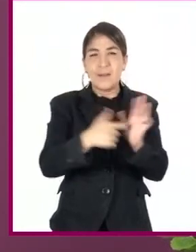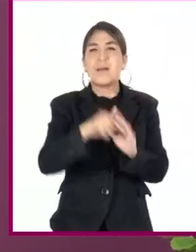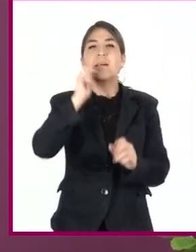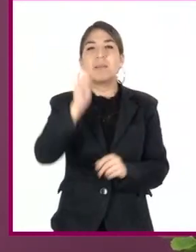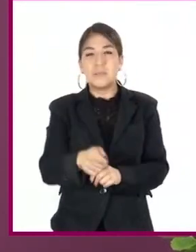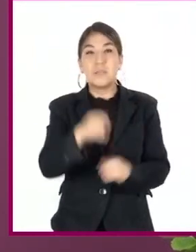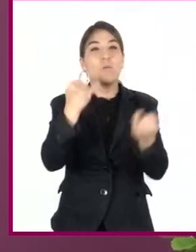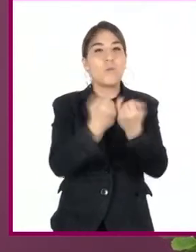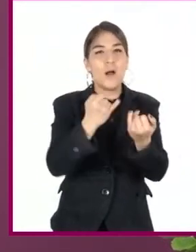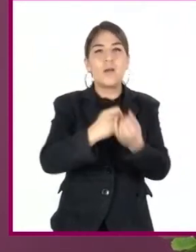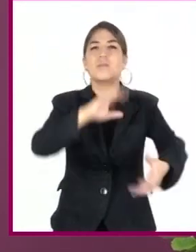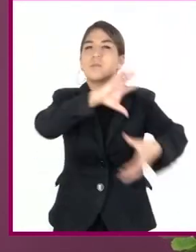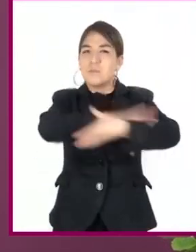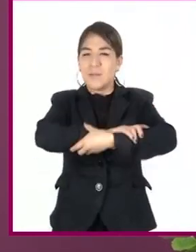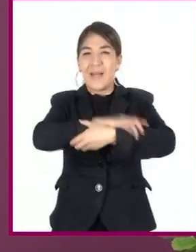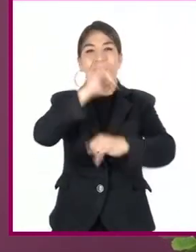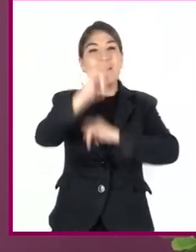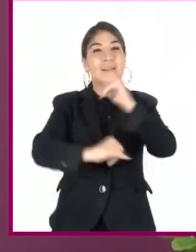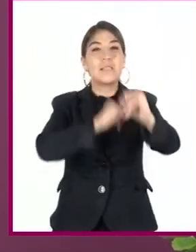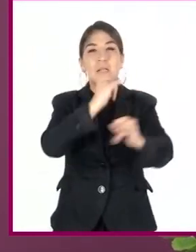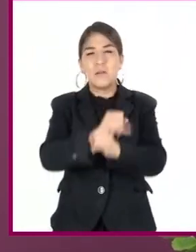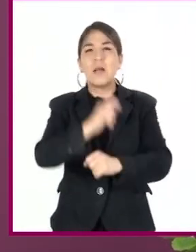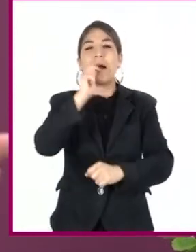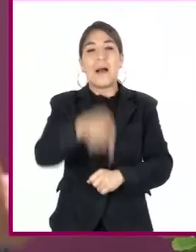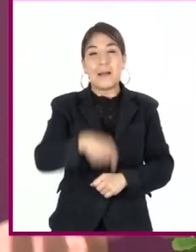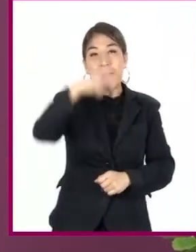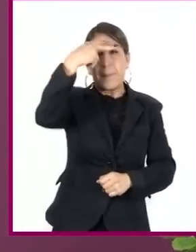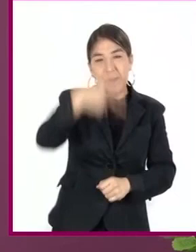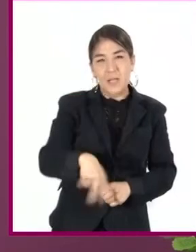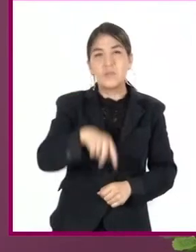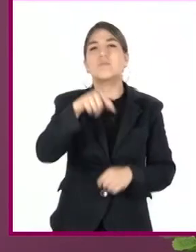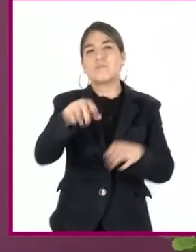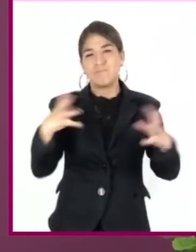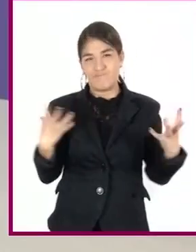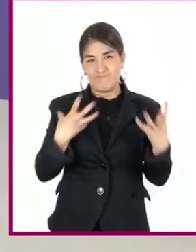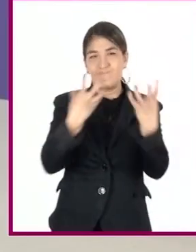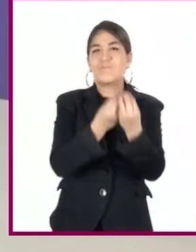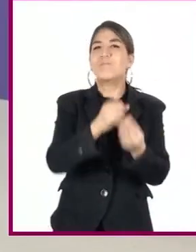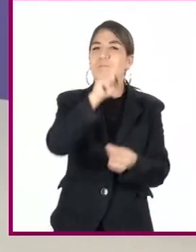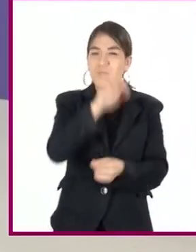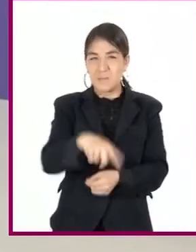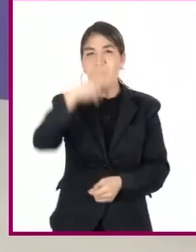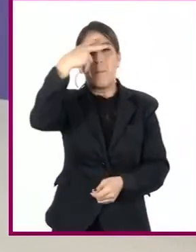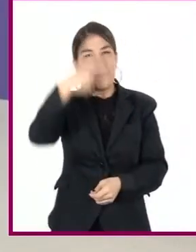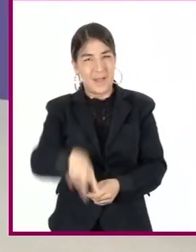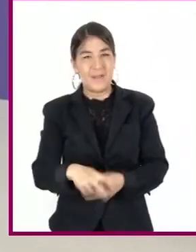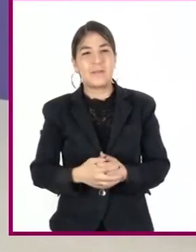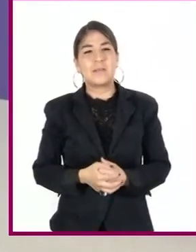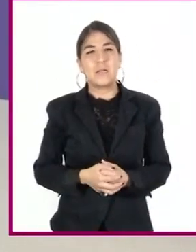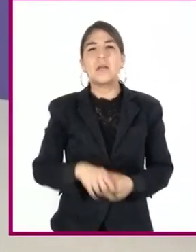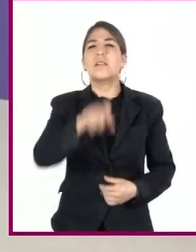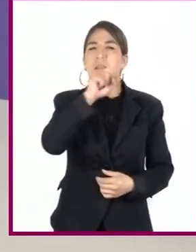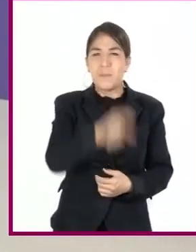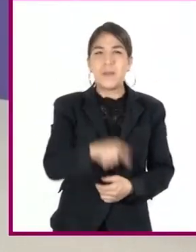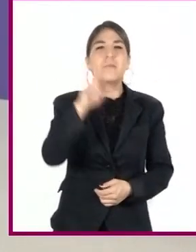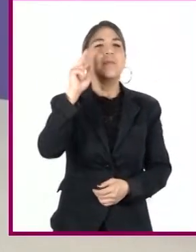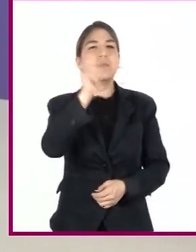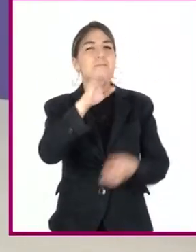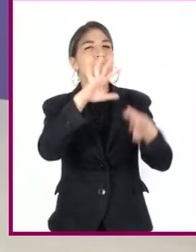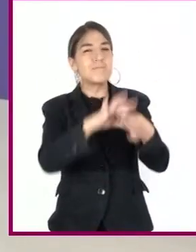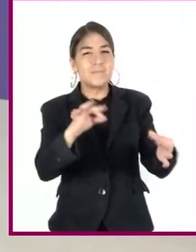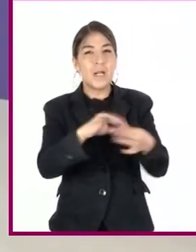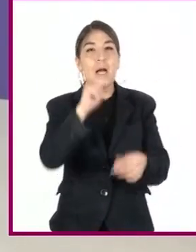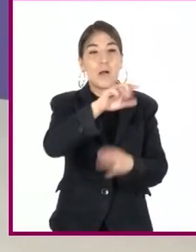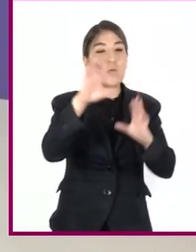que hay tratados internacionales de los que México forma parte. También vimos que la Constitución y los